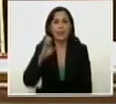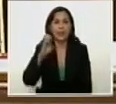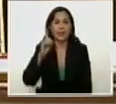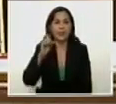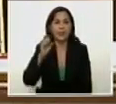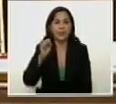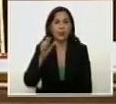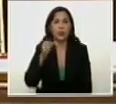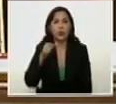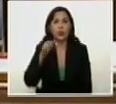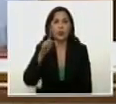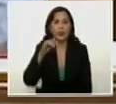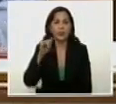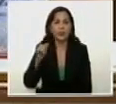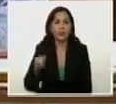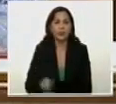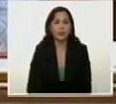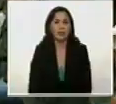¿Por eso no?